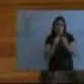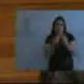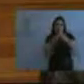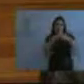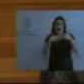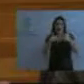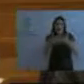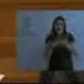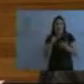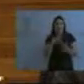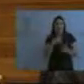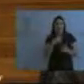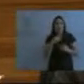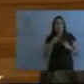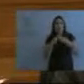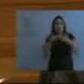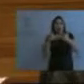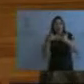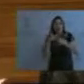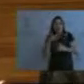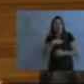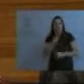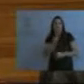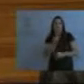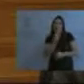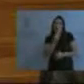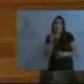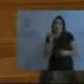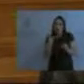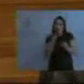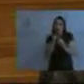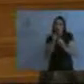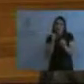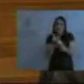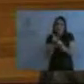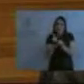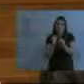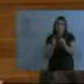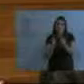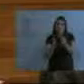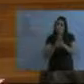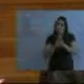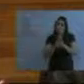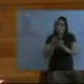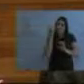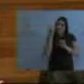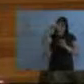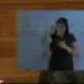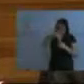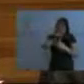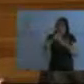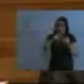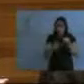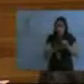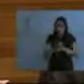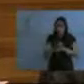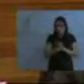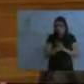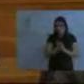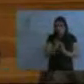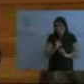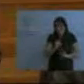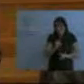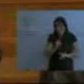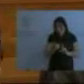en el que se comprometiesen los astilleros, por su parte, pues, a mantener los puestos de trabajo y la actividad en nuestra región. En